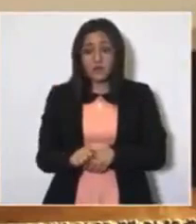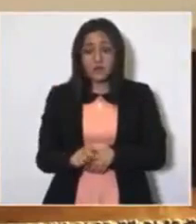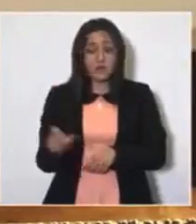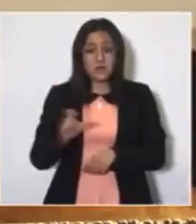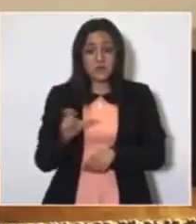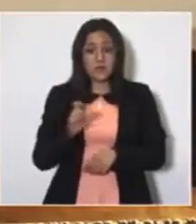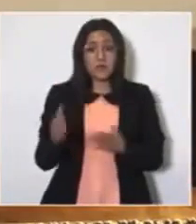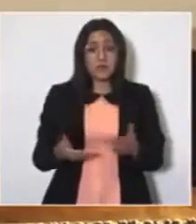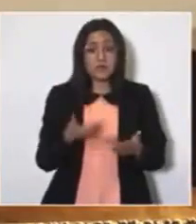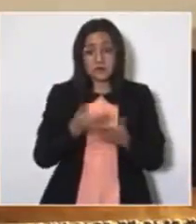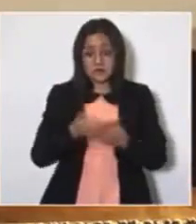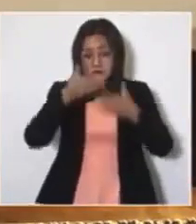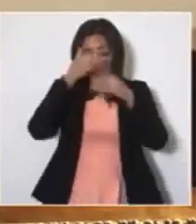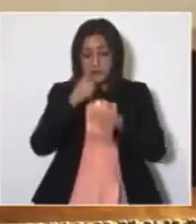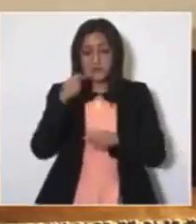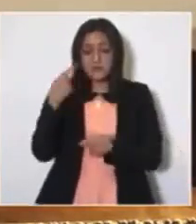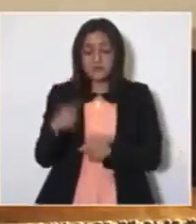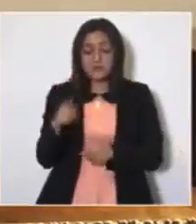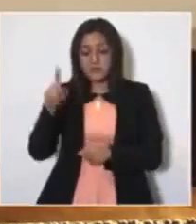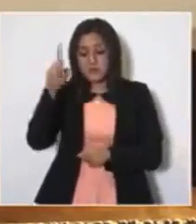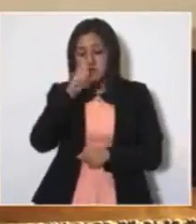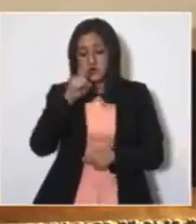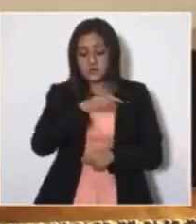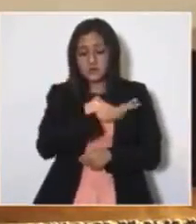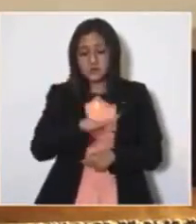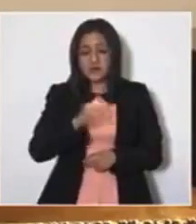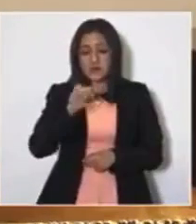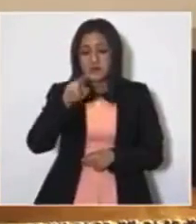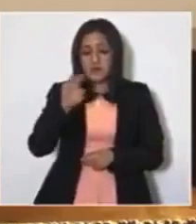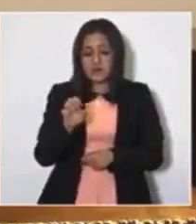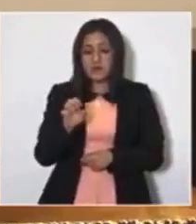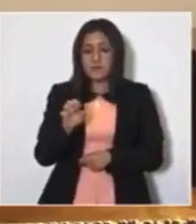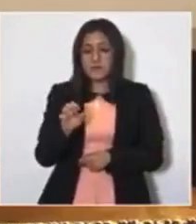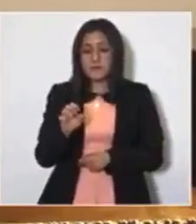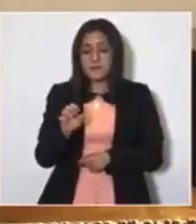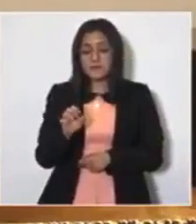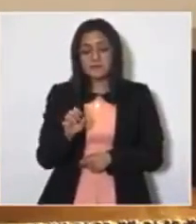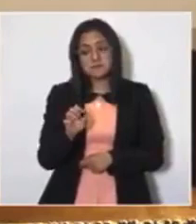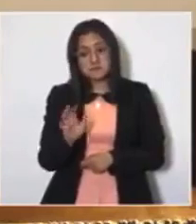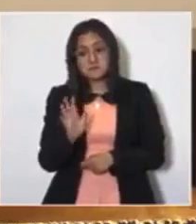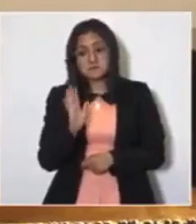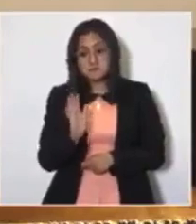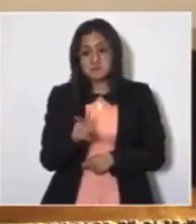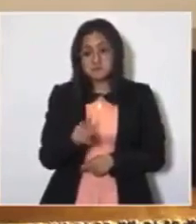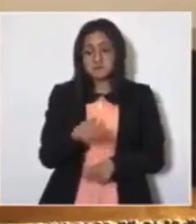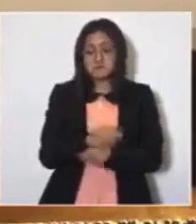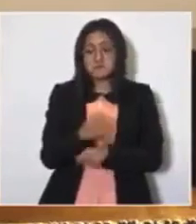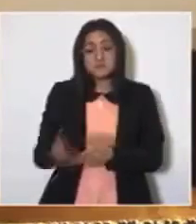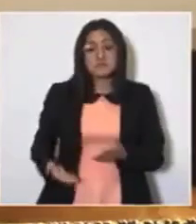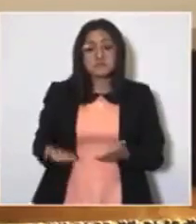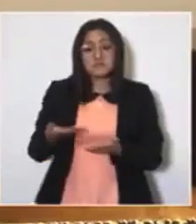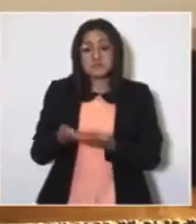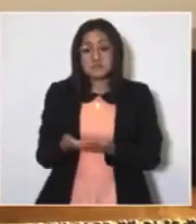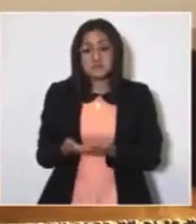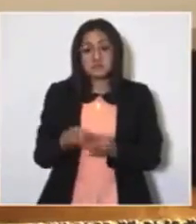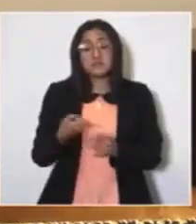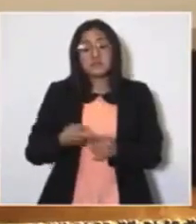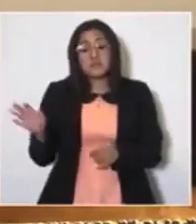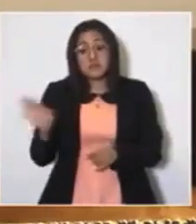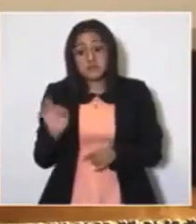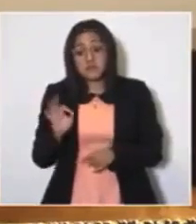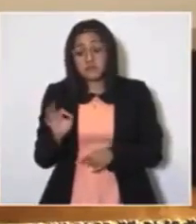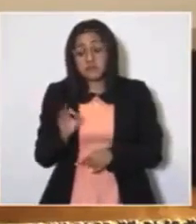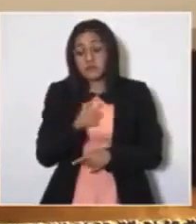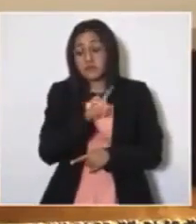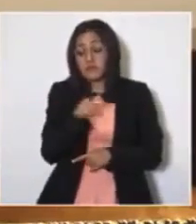Cuando se presente el acuerdo al Consejo General del INE. Y ahí va la propuesta que al parecer,